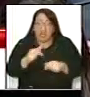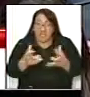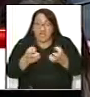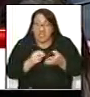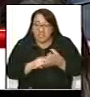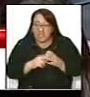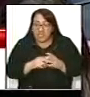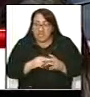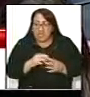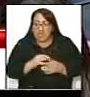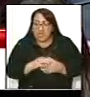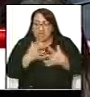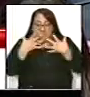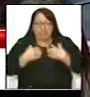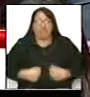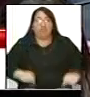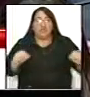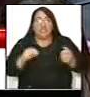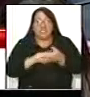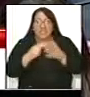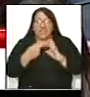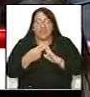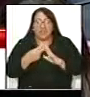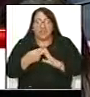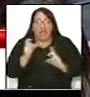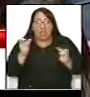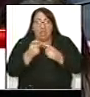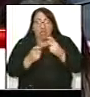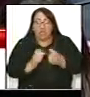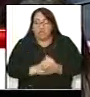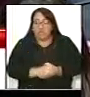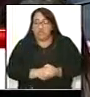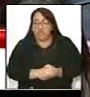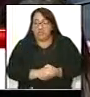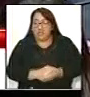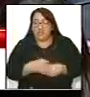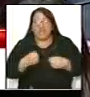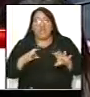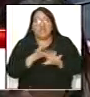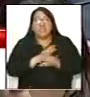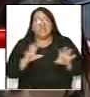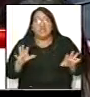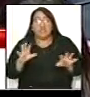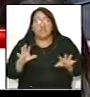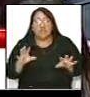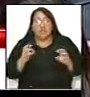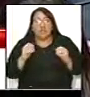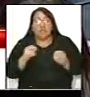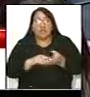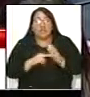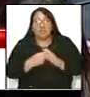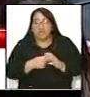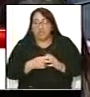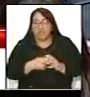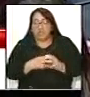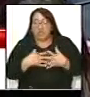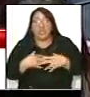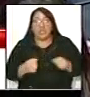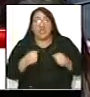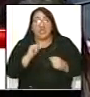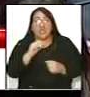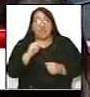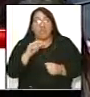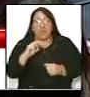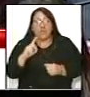pretenda desnudar, porque eso sería desnudar a los congresistas, dejarlos inválidos, porque simplemente si nos quitan la